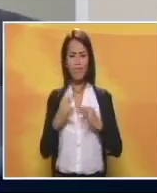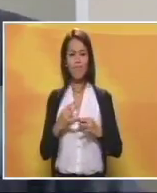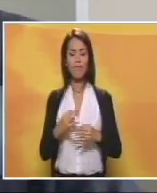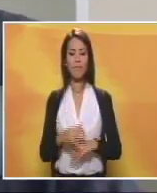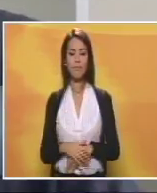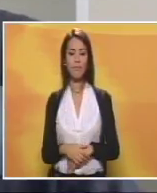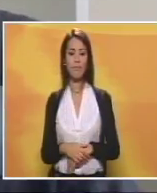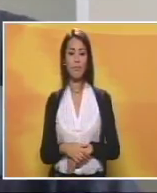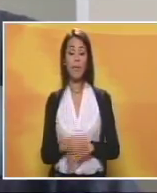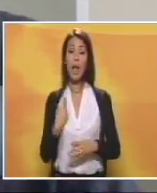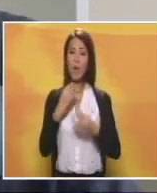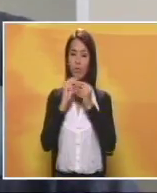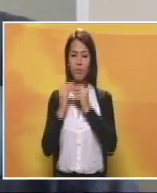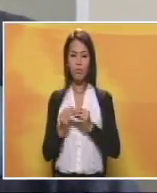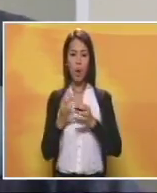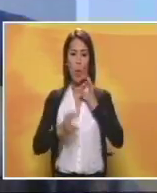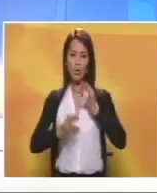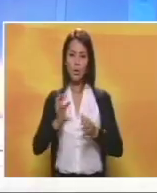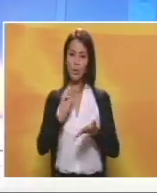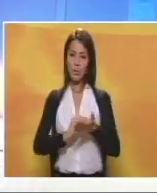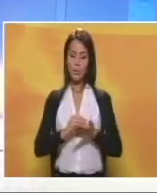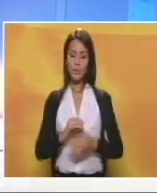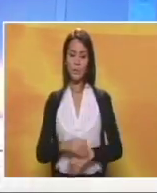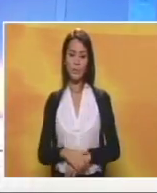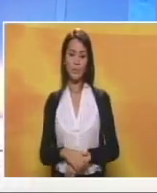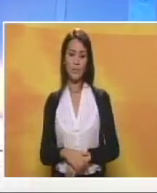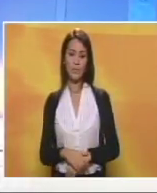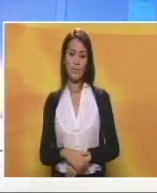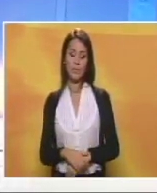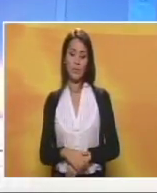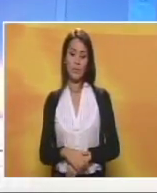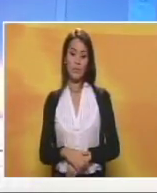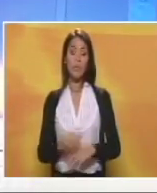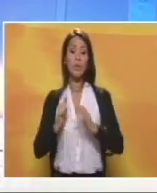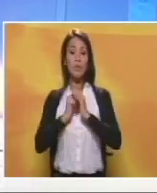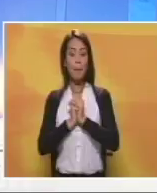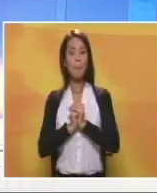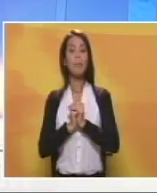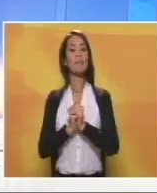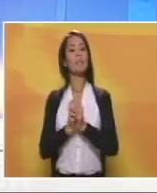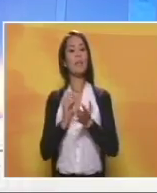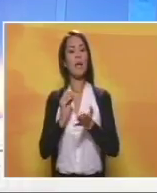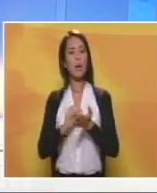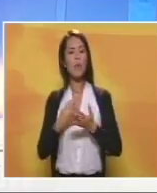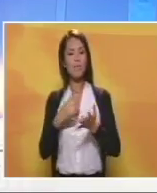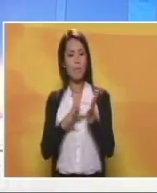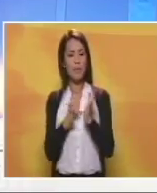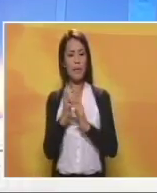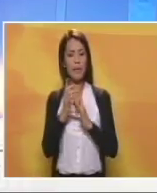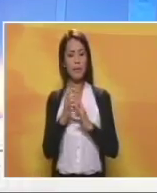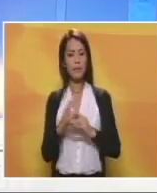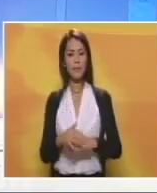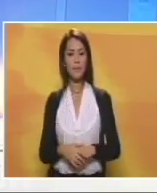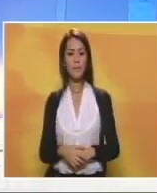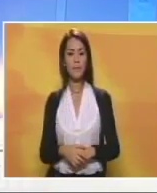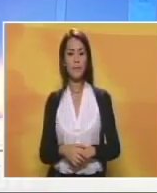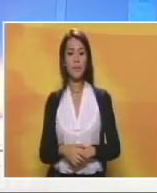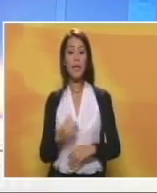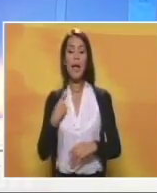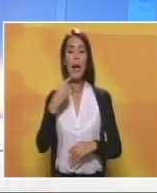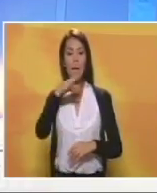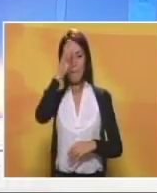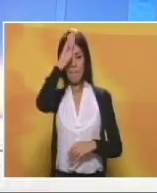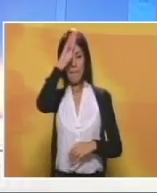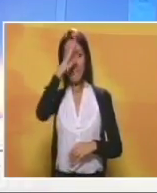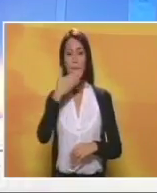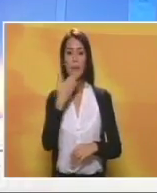recurrir a un arreglo judicial. Durante la misa de resurrección en la Basílica de San Pedro, en el Vaticano, el Papa Francisco pidió